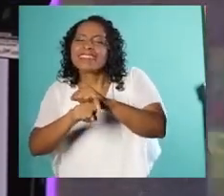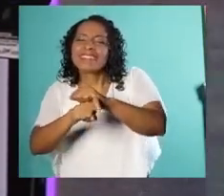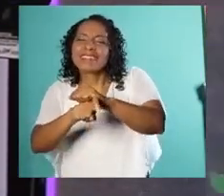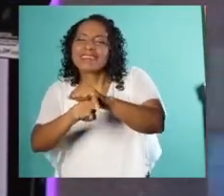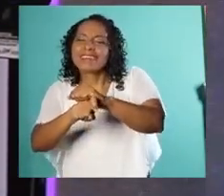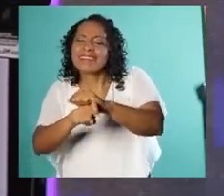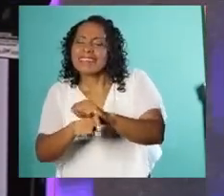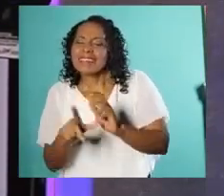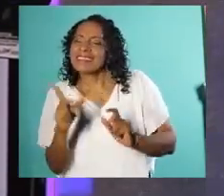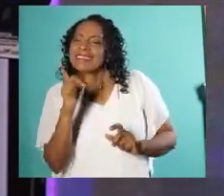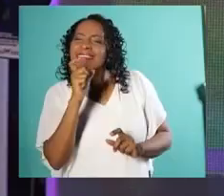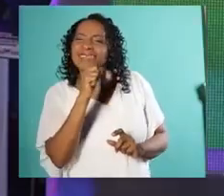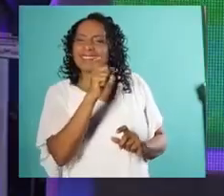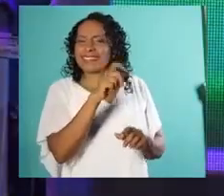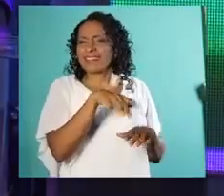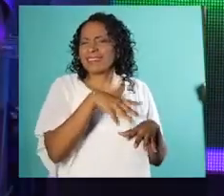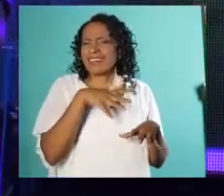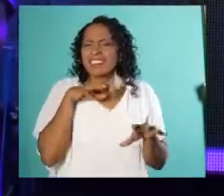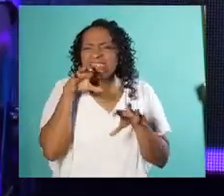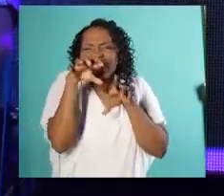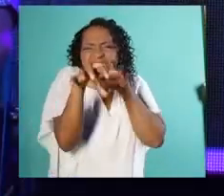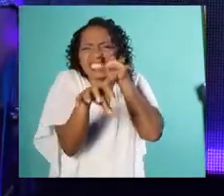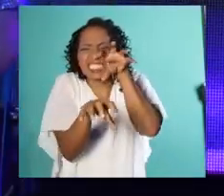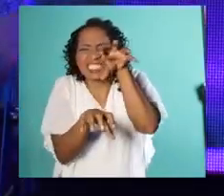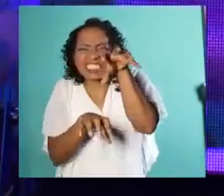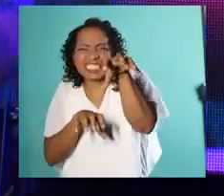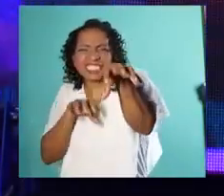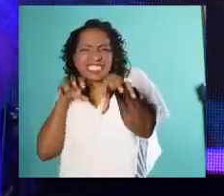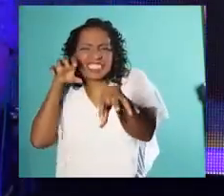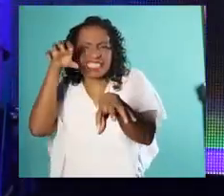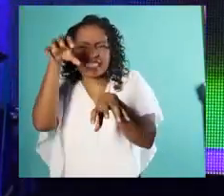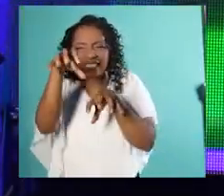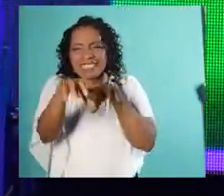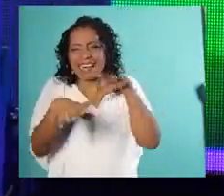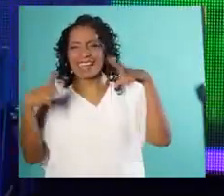¿Quién le da el rugido al león?